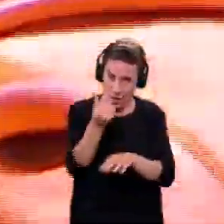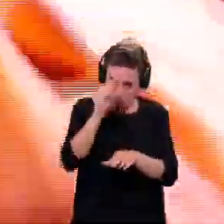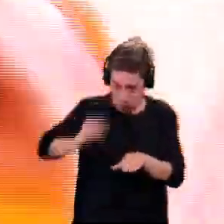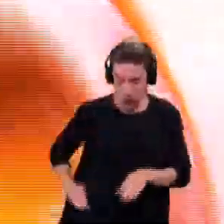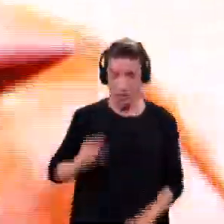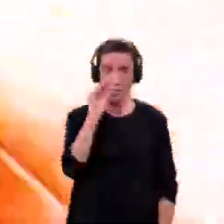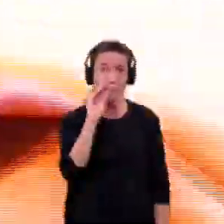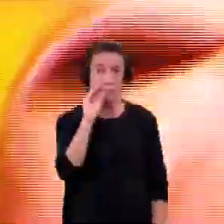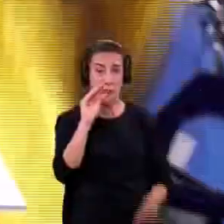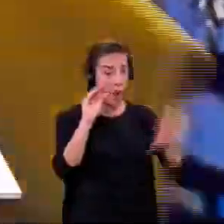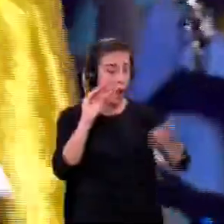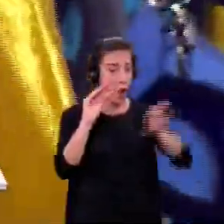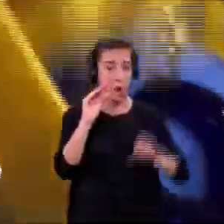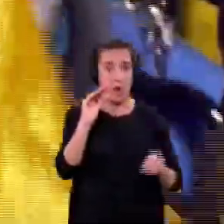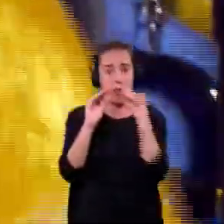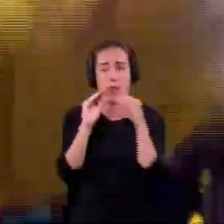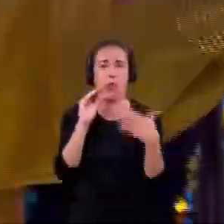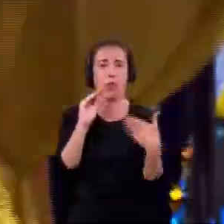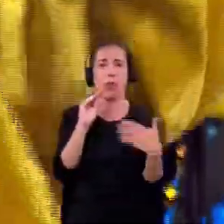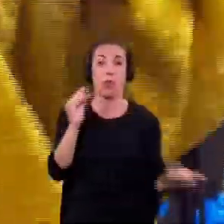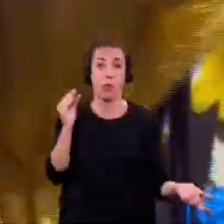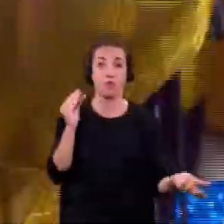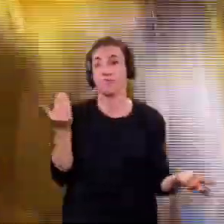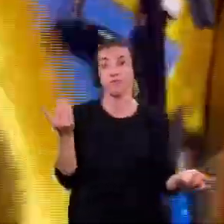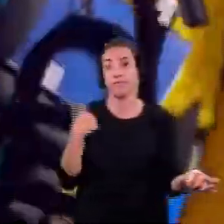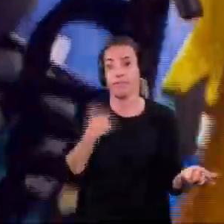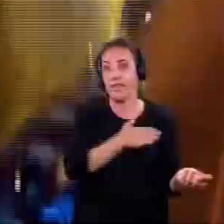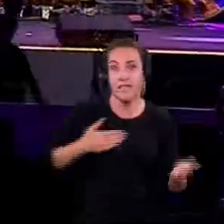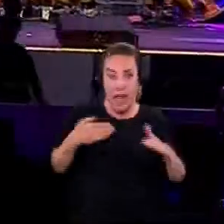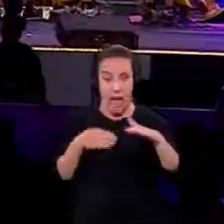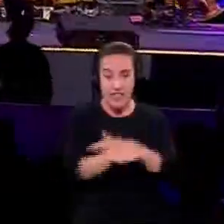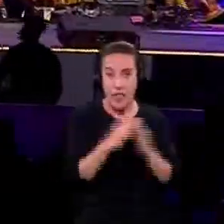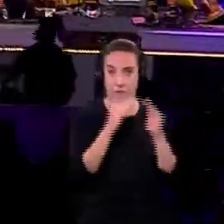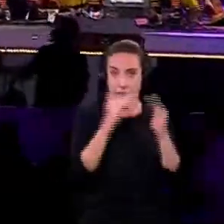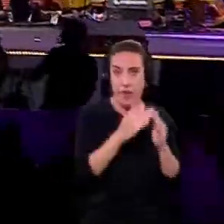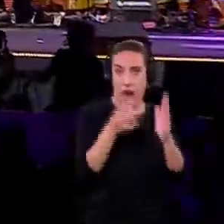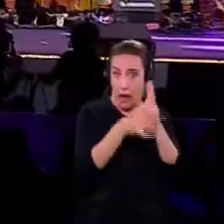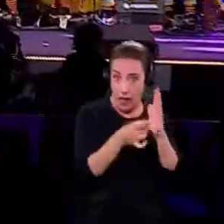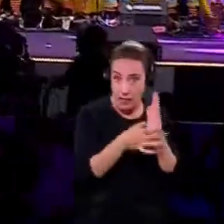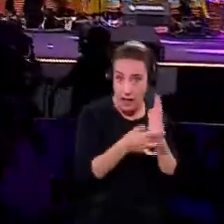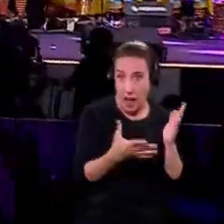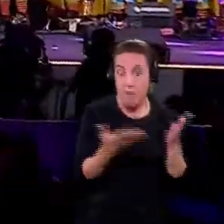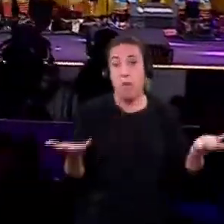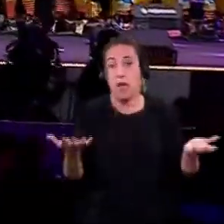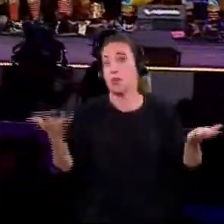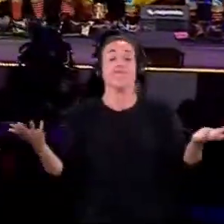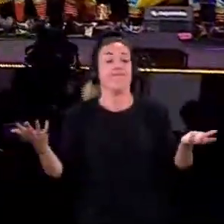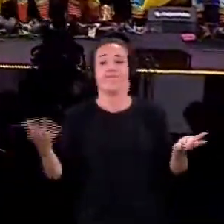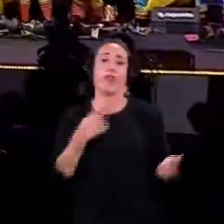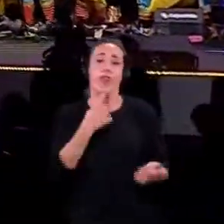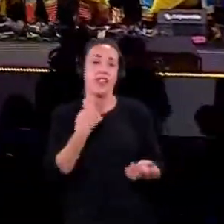seta que alimente. Quien admira una vivienda dignamente, que se joda de por vida